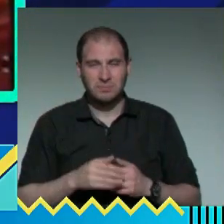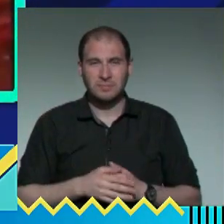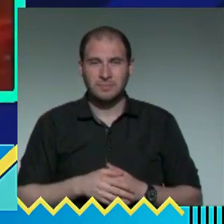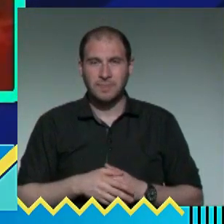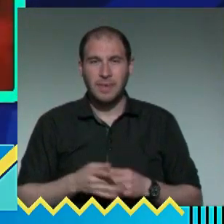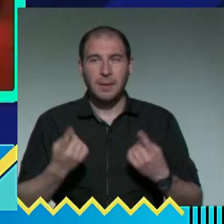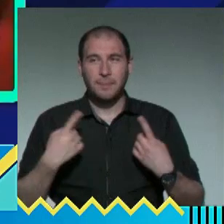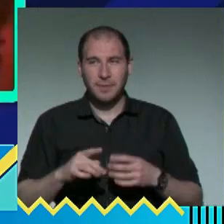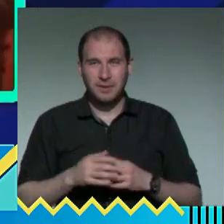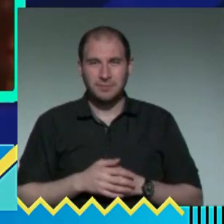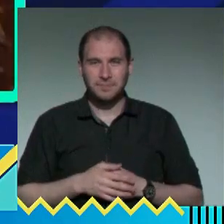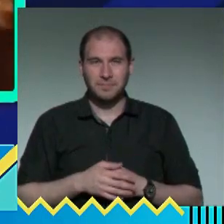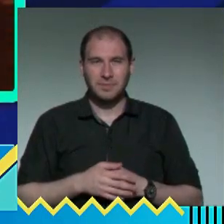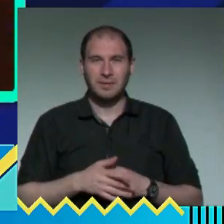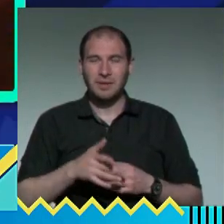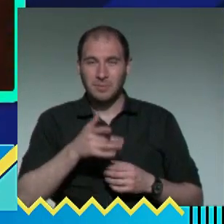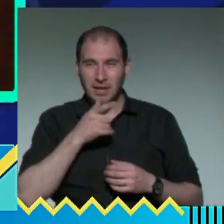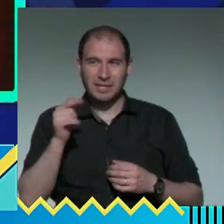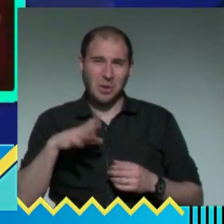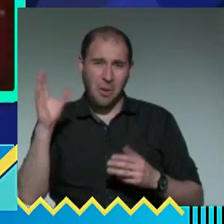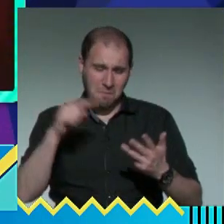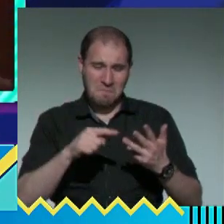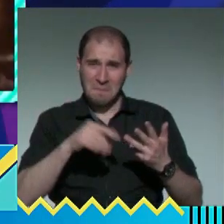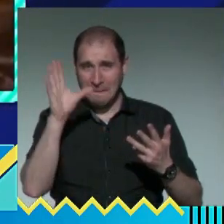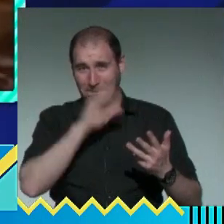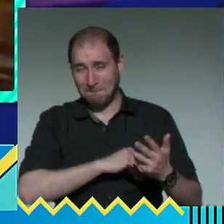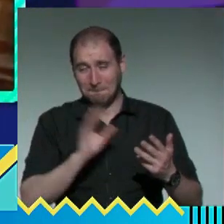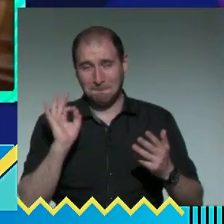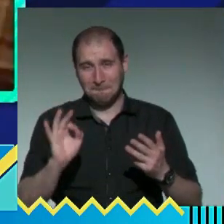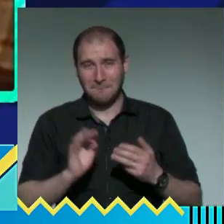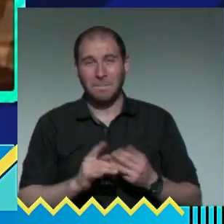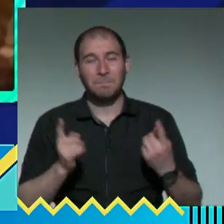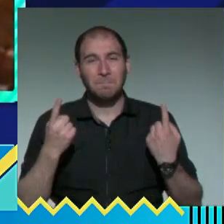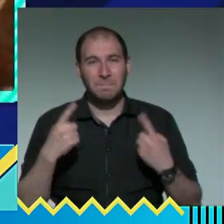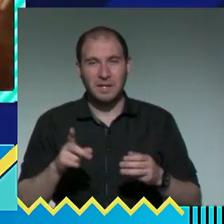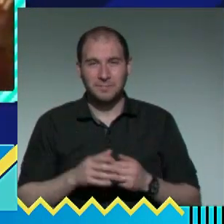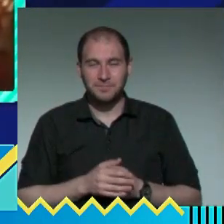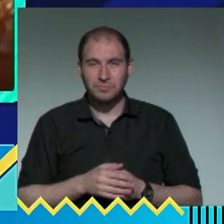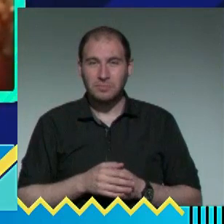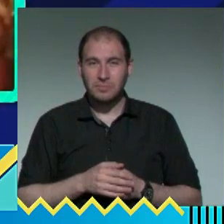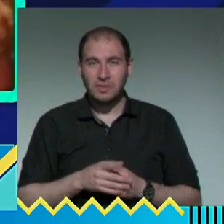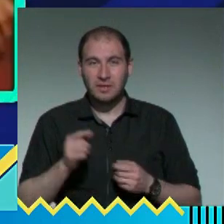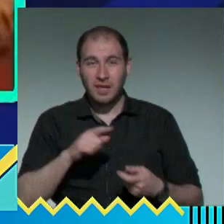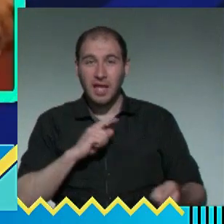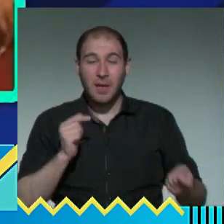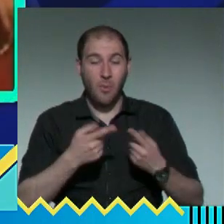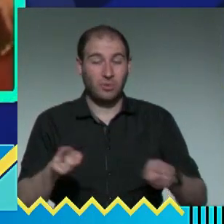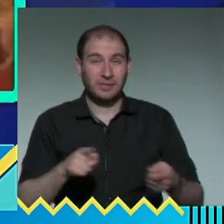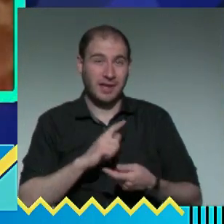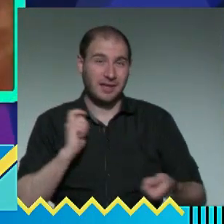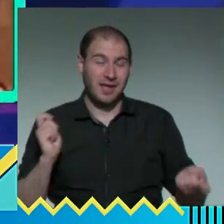demás. Pero claro, eso quedaron en el olvido, por ejemplo. Pero, y bueno, y ese cambio